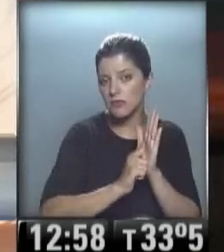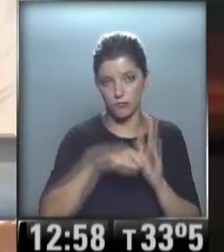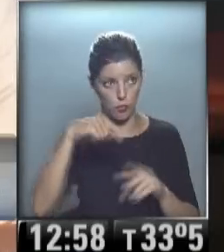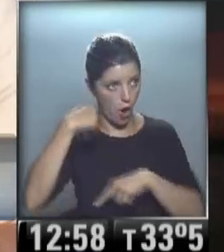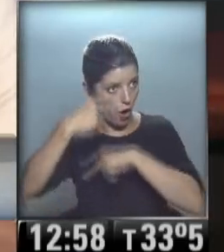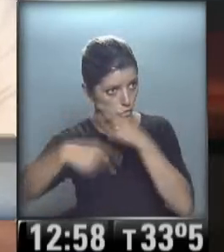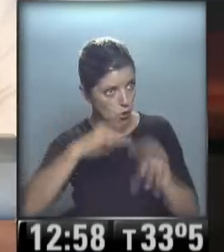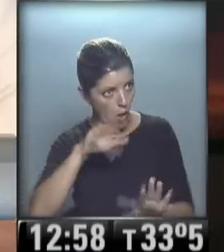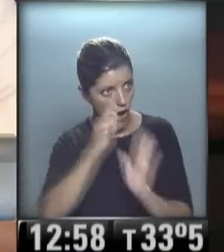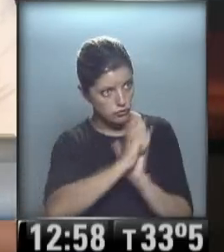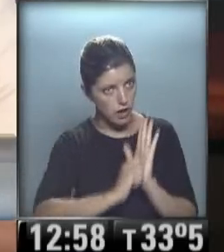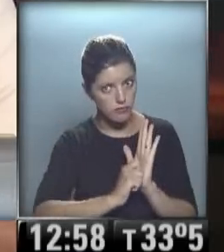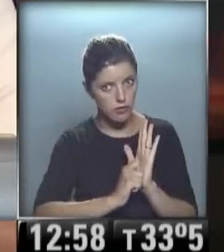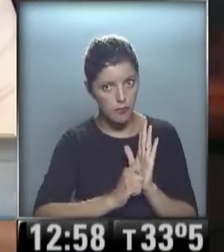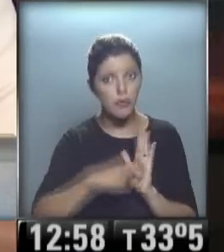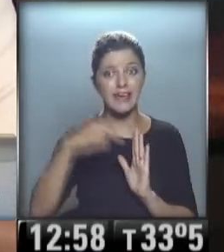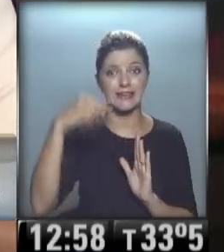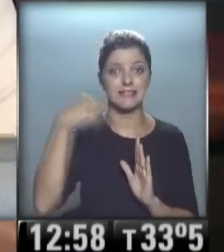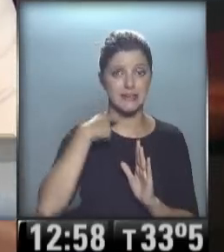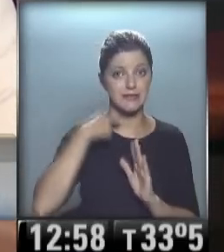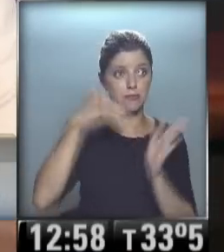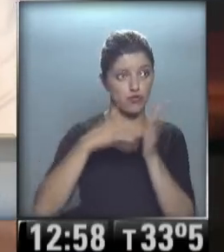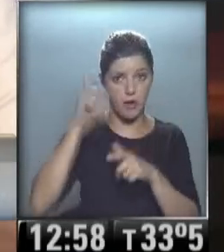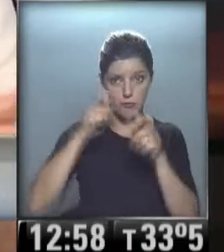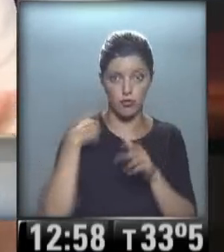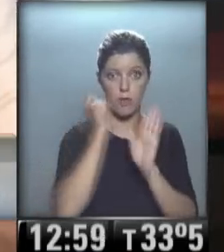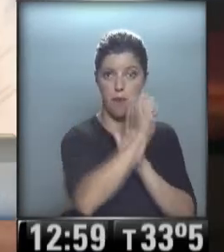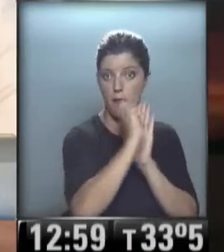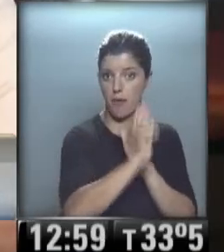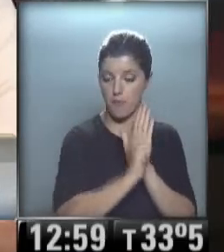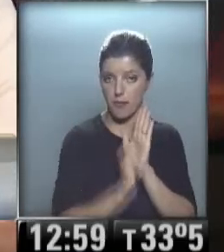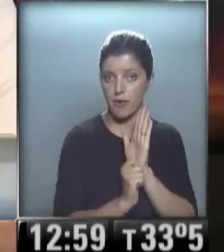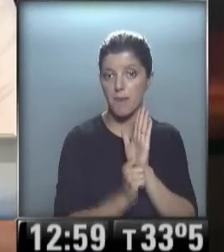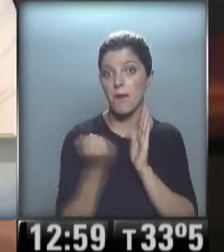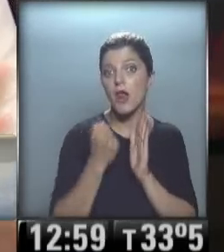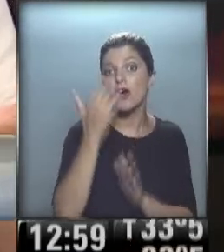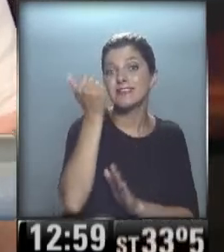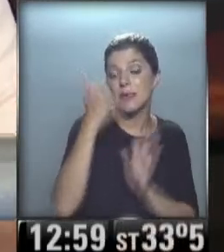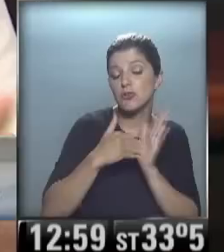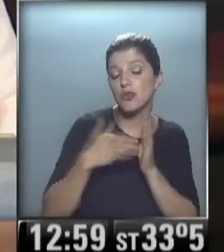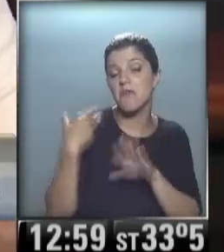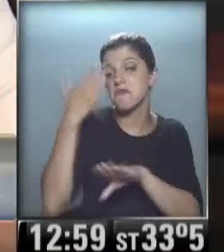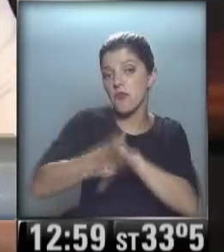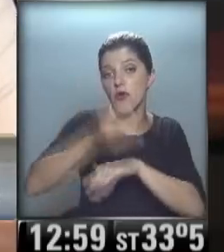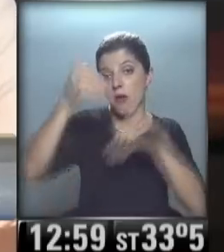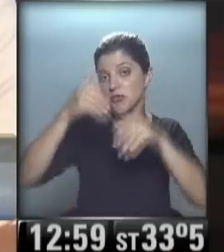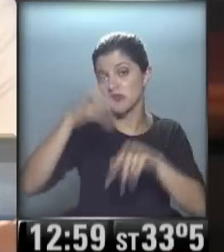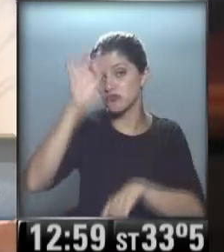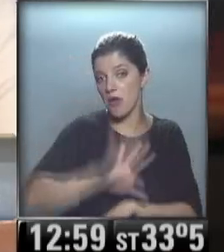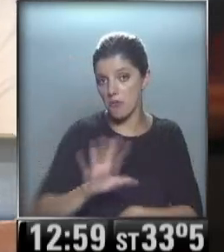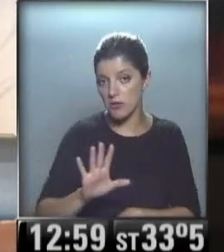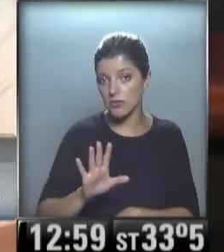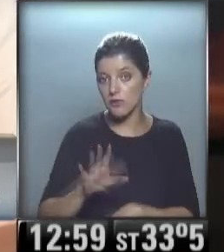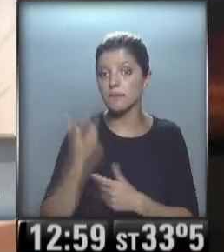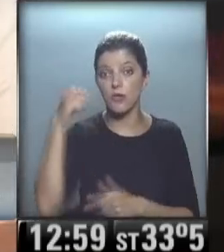sigue igual en el padrón porque hay 13 millones de personas anotadas solo que concurrieron solo 6 millones y ahora se supone que van a